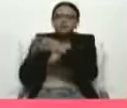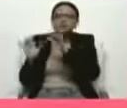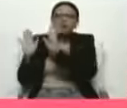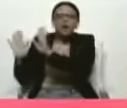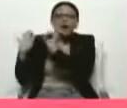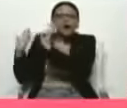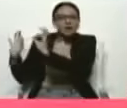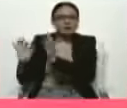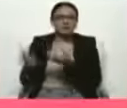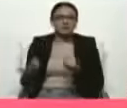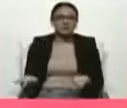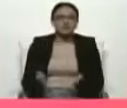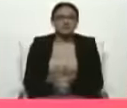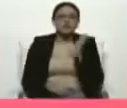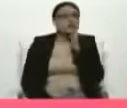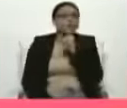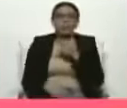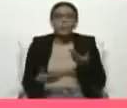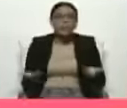No tienen